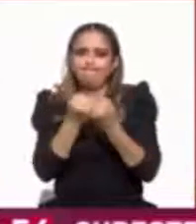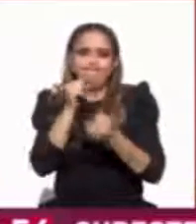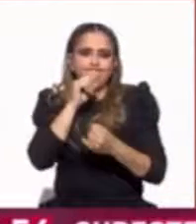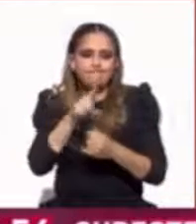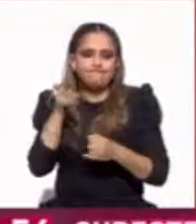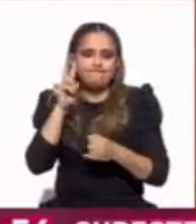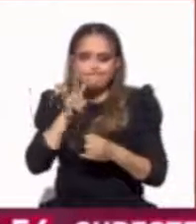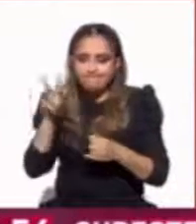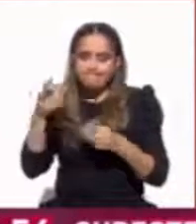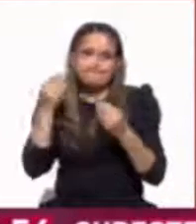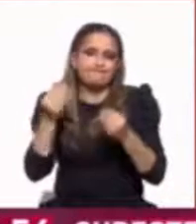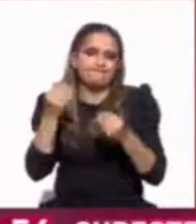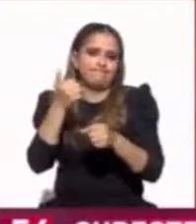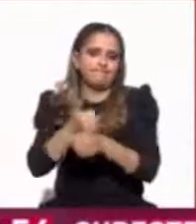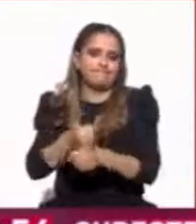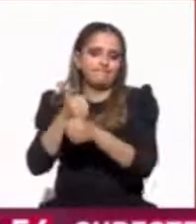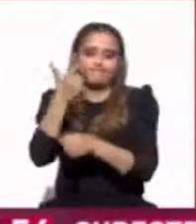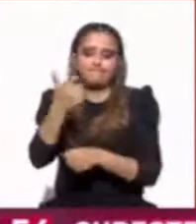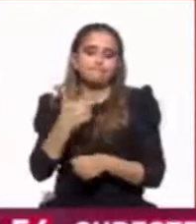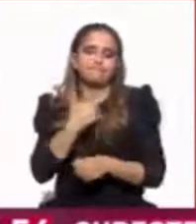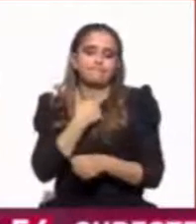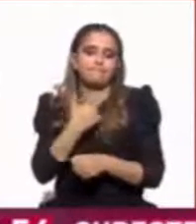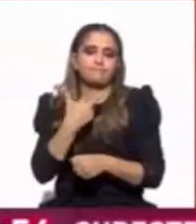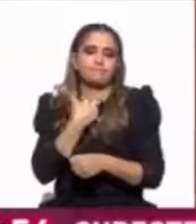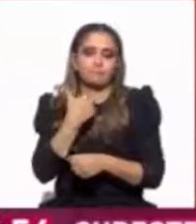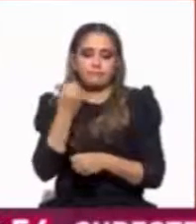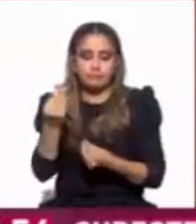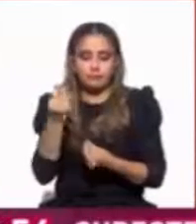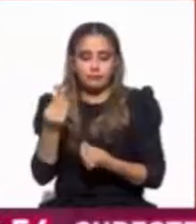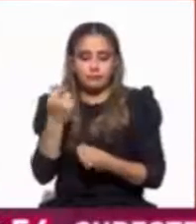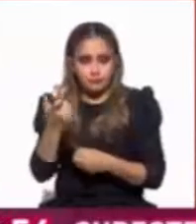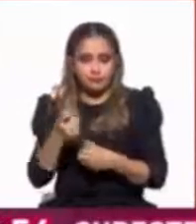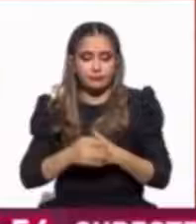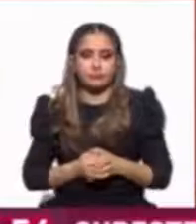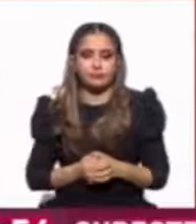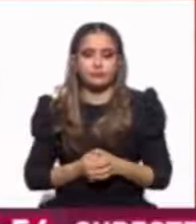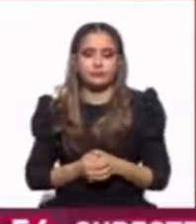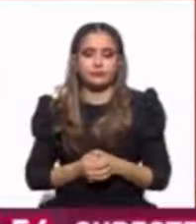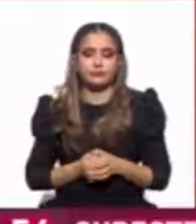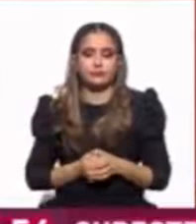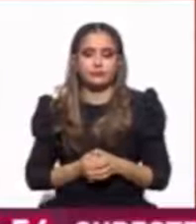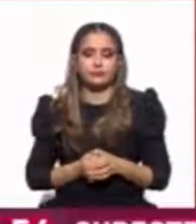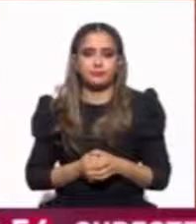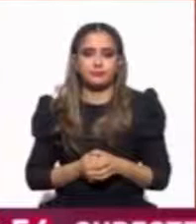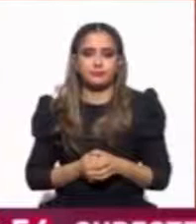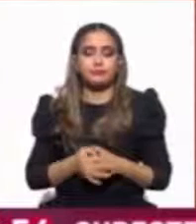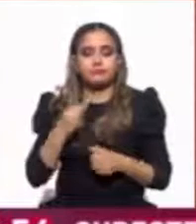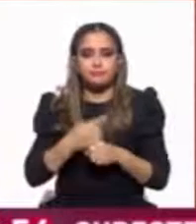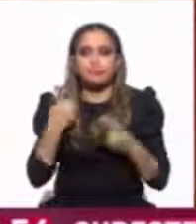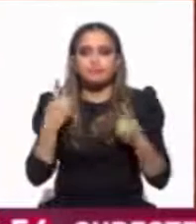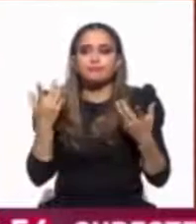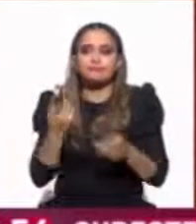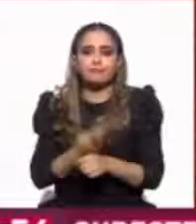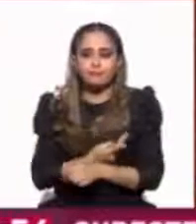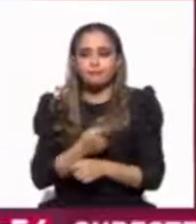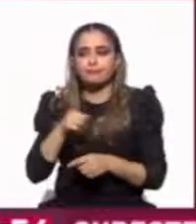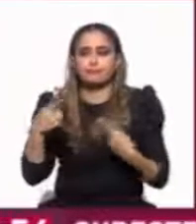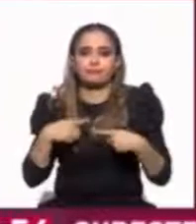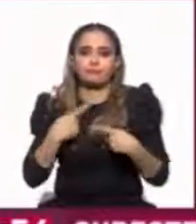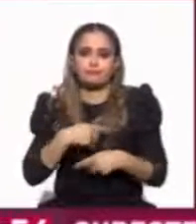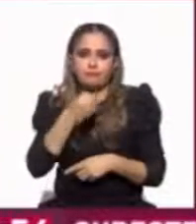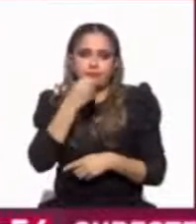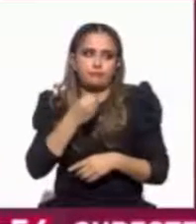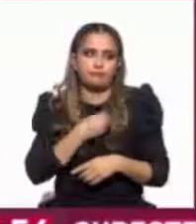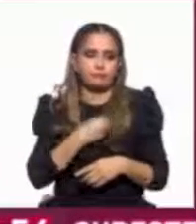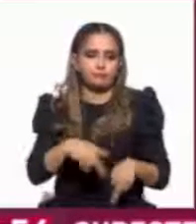han visto muy afectados. Lo que te acabo de dar es la subocupación, y ahora